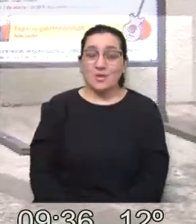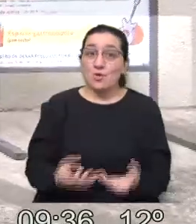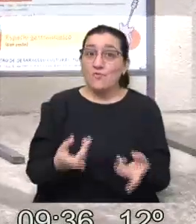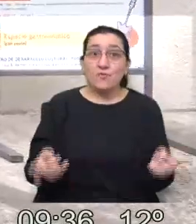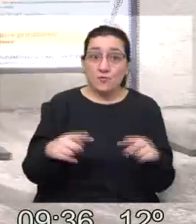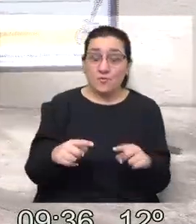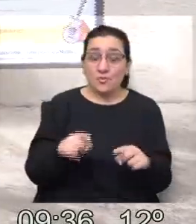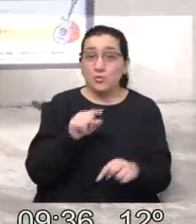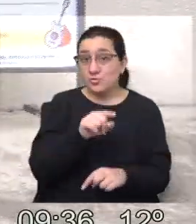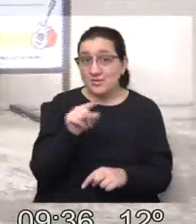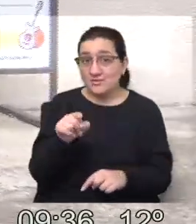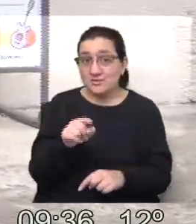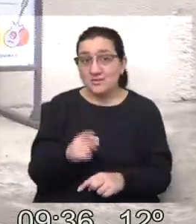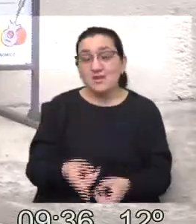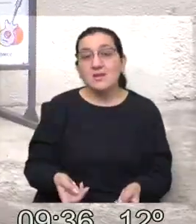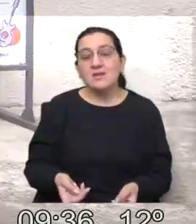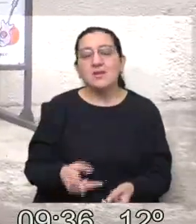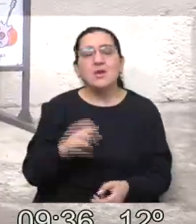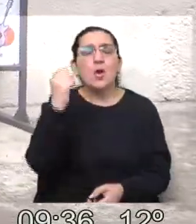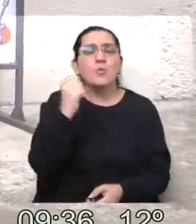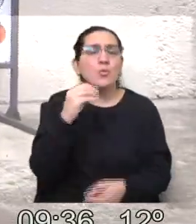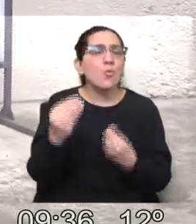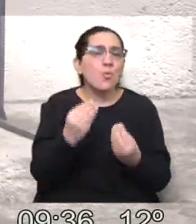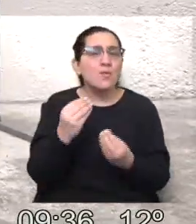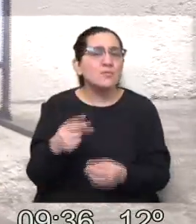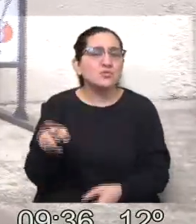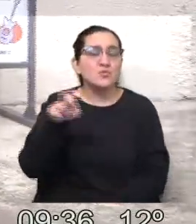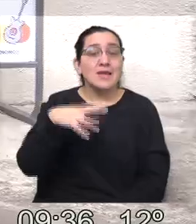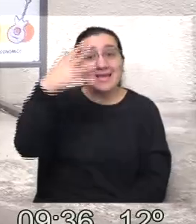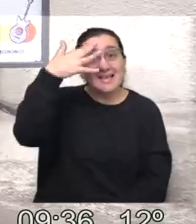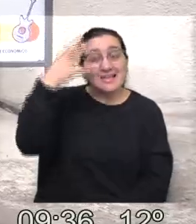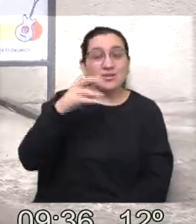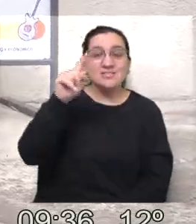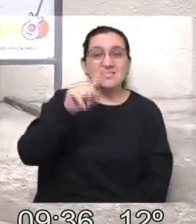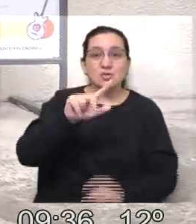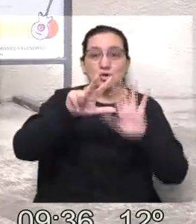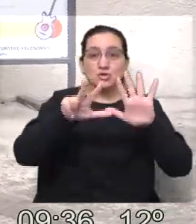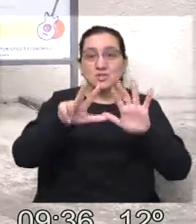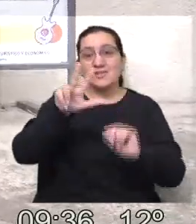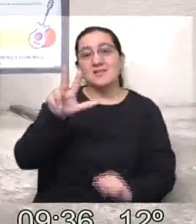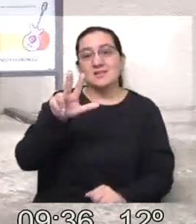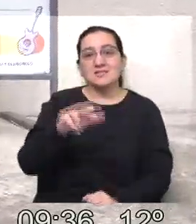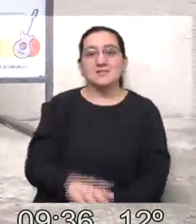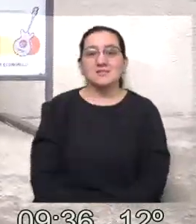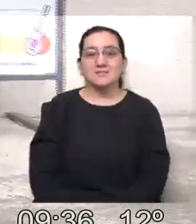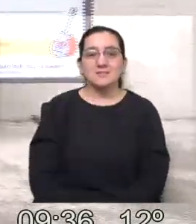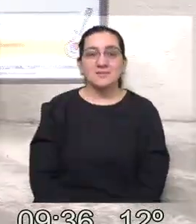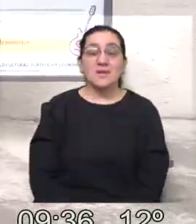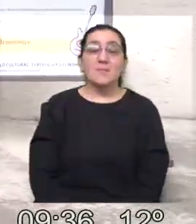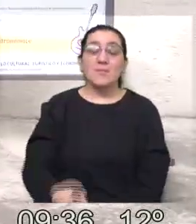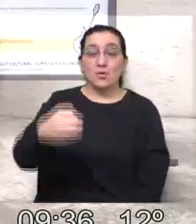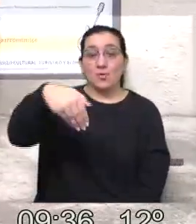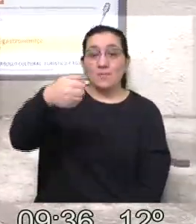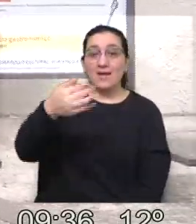volvemos a estudio con ustedes y nos venimos al PRO. ¿Qué ómnibus nos vamos a tomar? ¿Sabemos o no? Creo que 183. Bueno, 183 nos vamos a tomar con Mateo